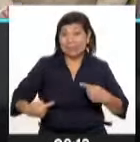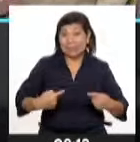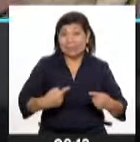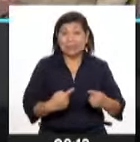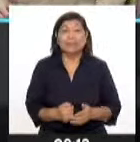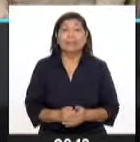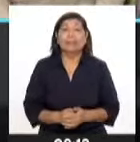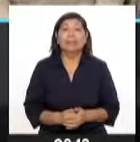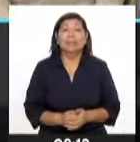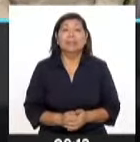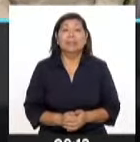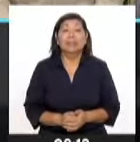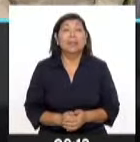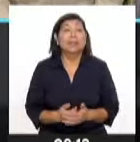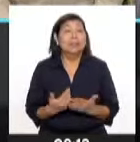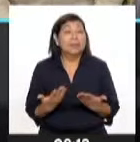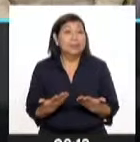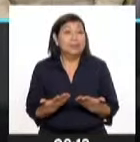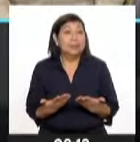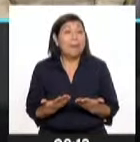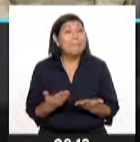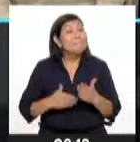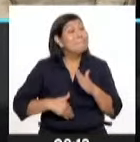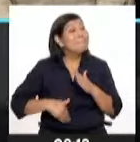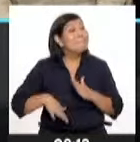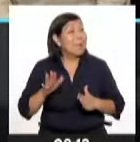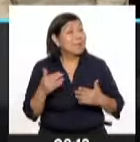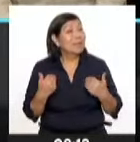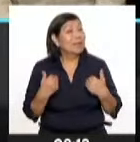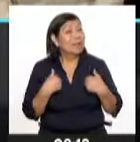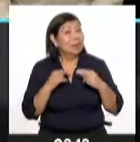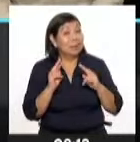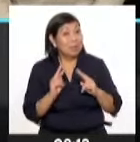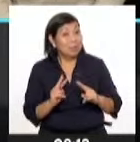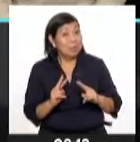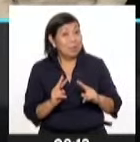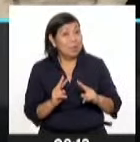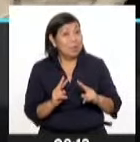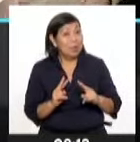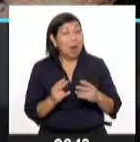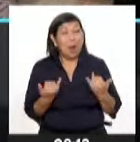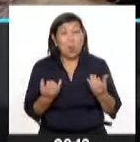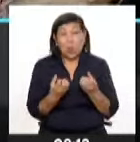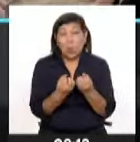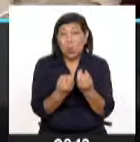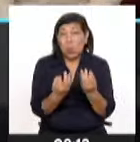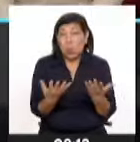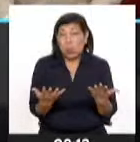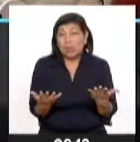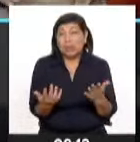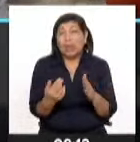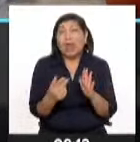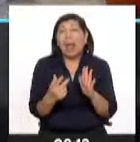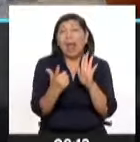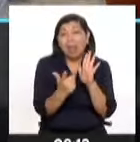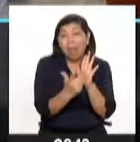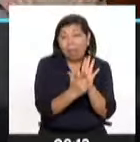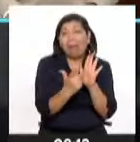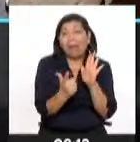a día. Uno de los asuntos que debemos tratar es que de un momento a otro hay un montón de proyectos de ley que tratan de